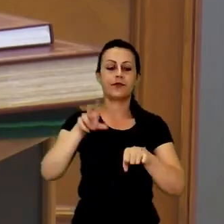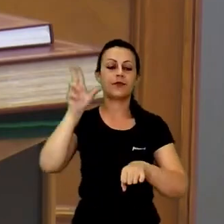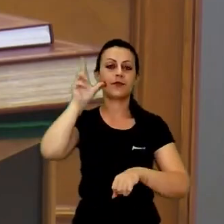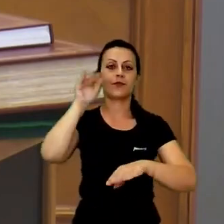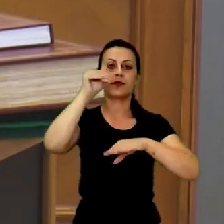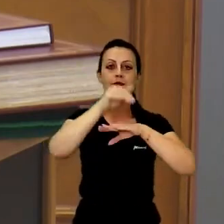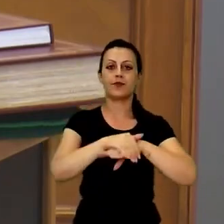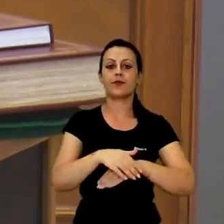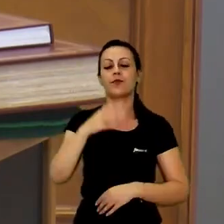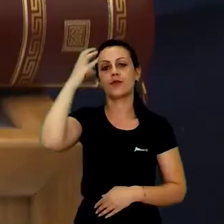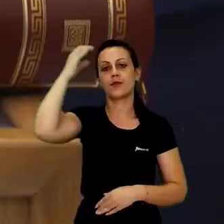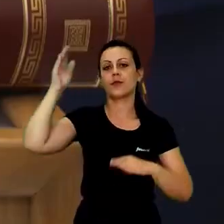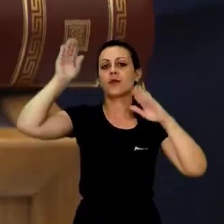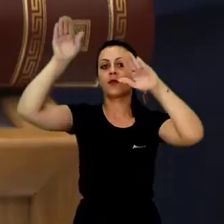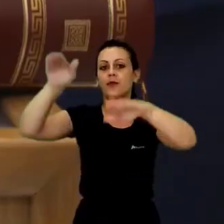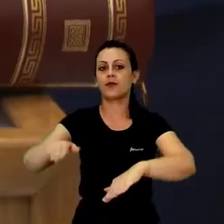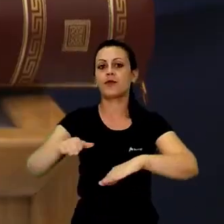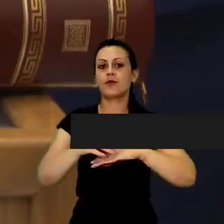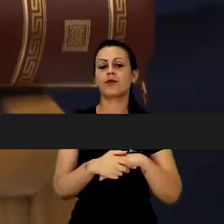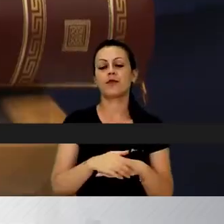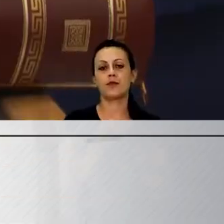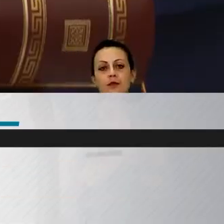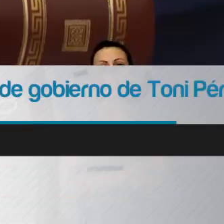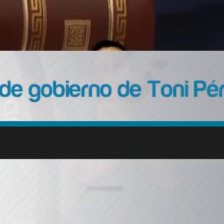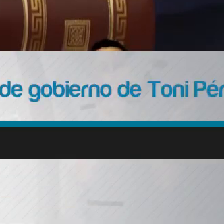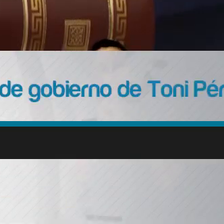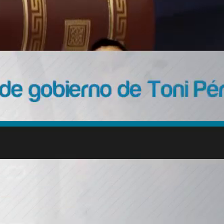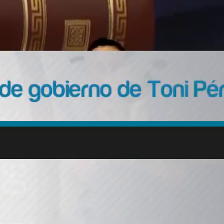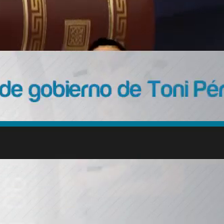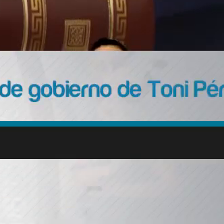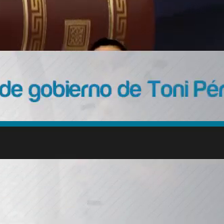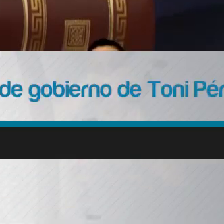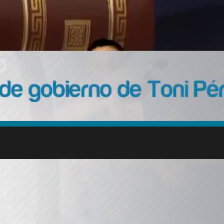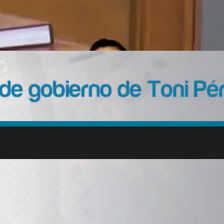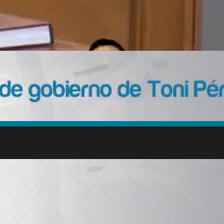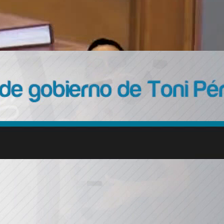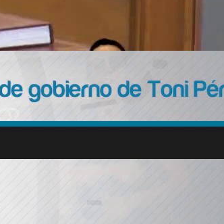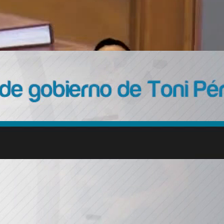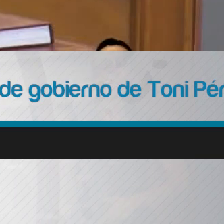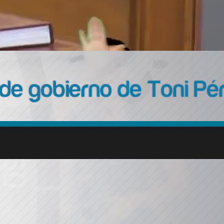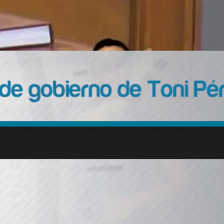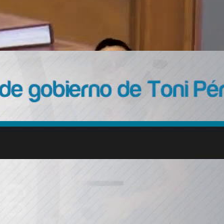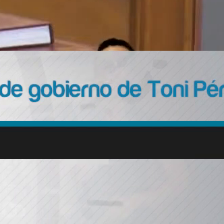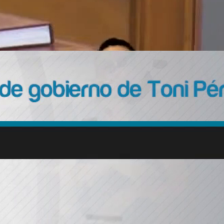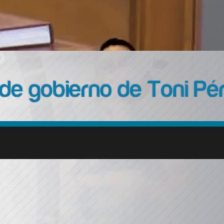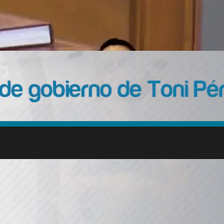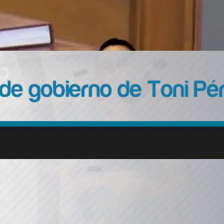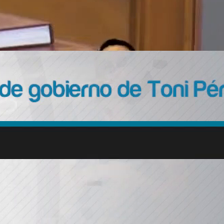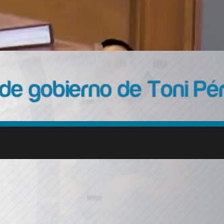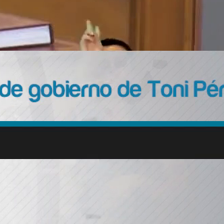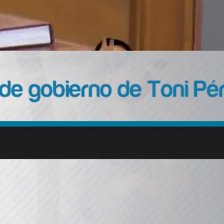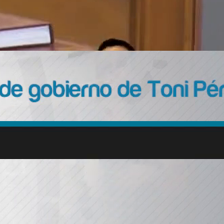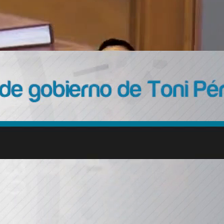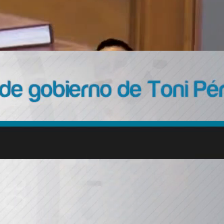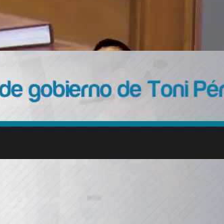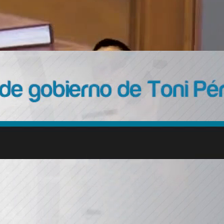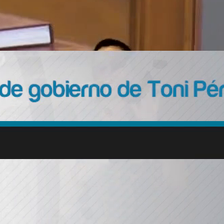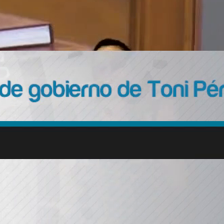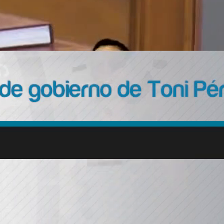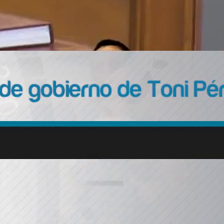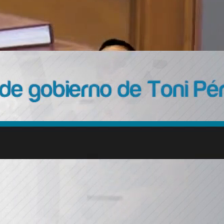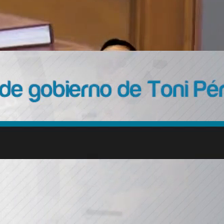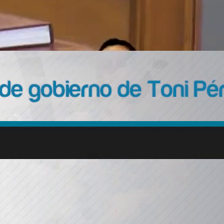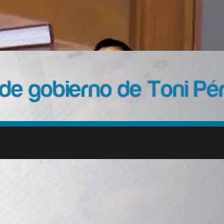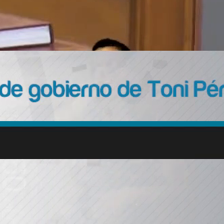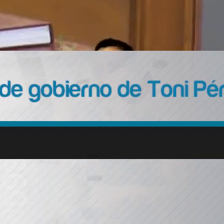La Apuesta por el municipalismo la defensa del agua y la sintonía con la generalidad valenciana marcan los primeros 100 días de